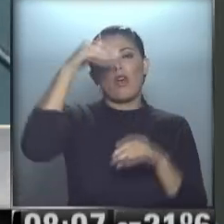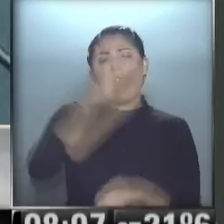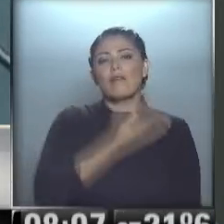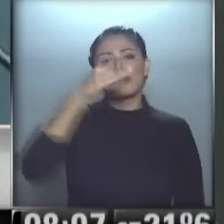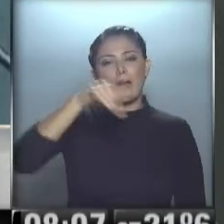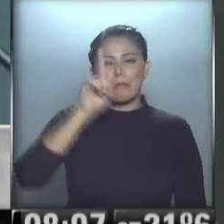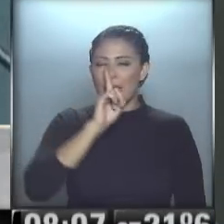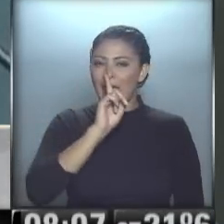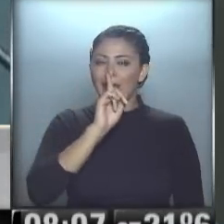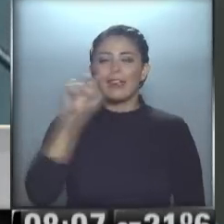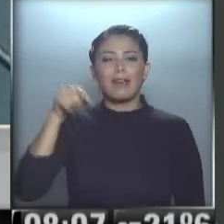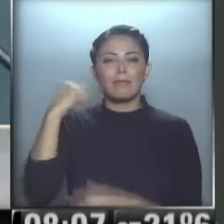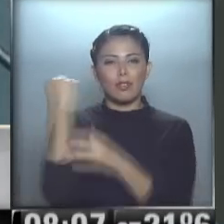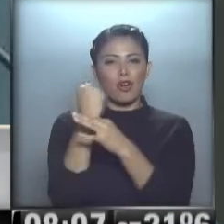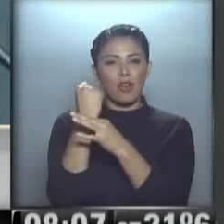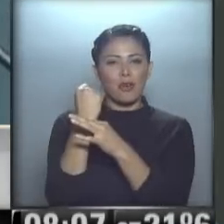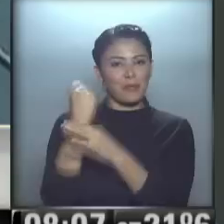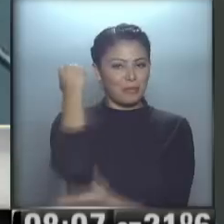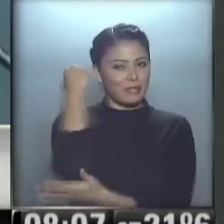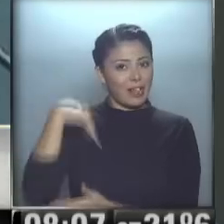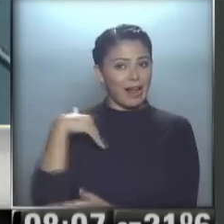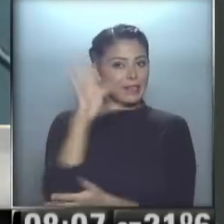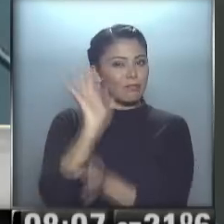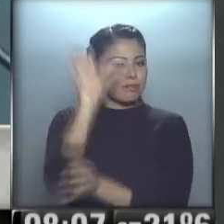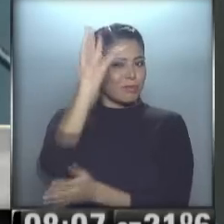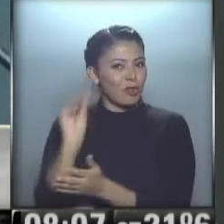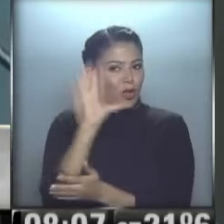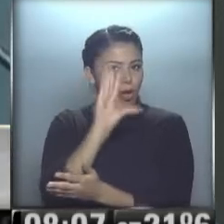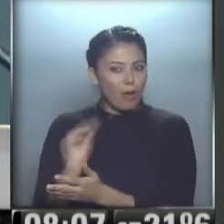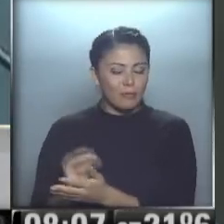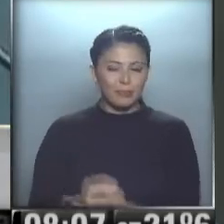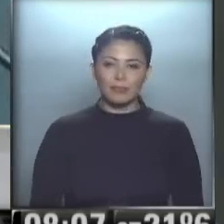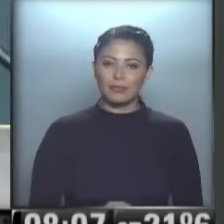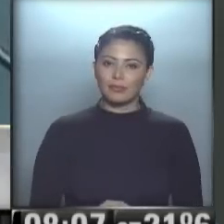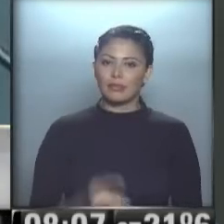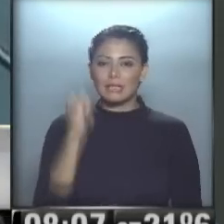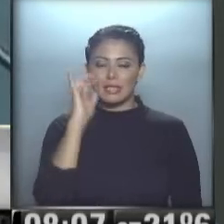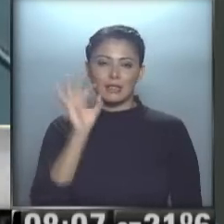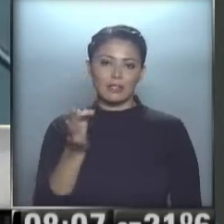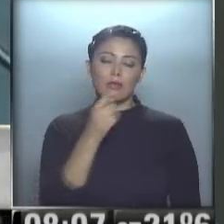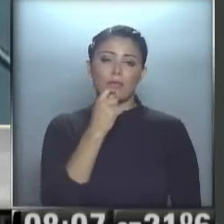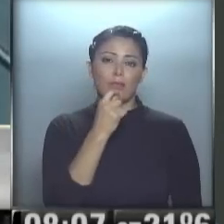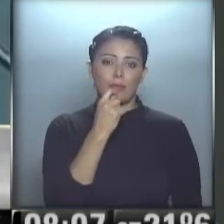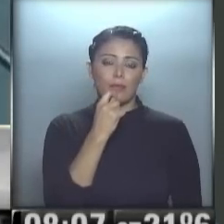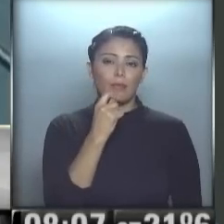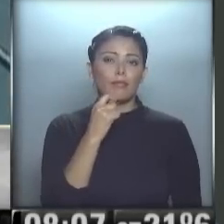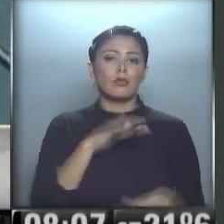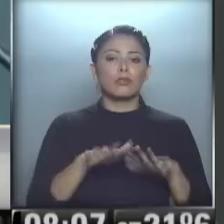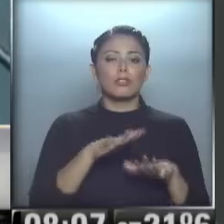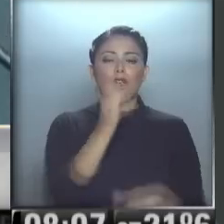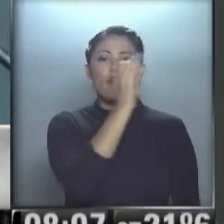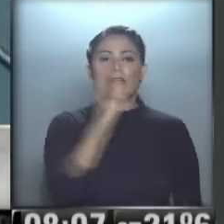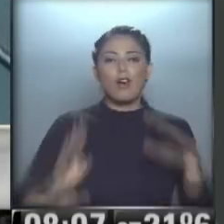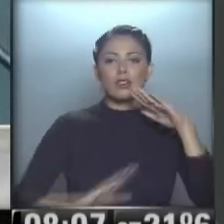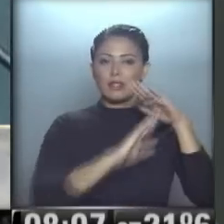utilizan los economistas ortodoxos de la República Argentina está debidamente identificado el caso de las utilidades del Banco